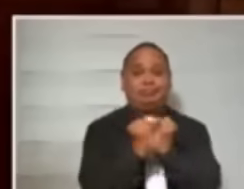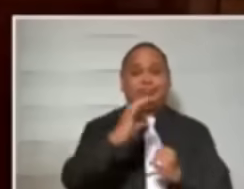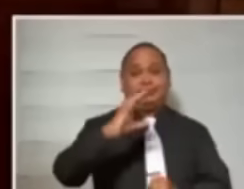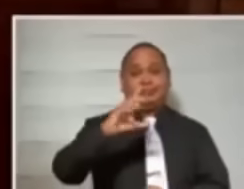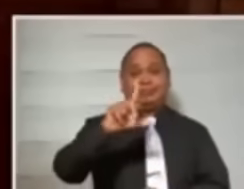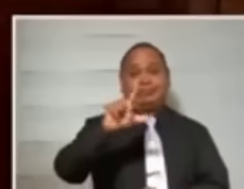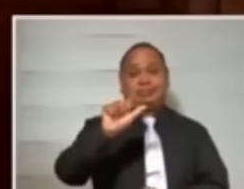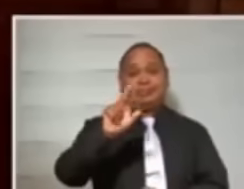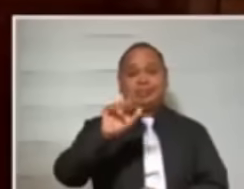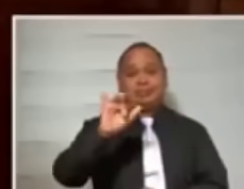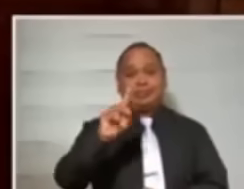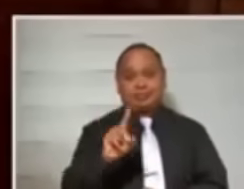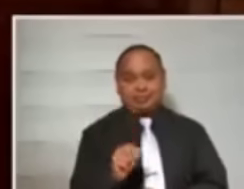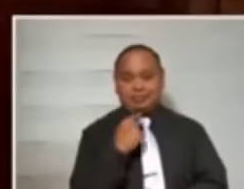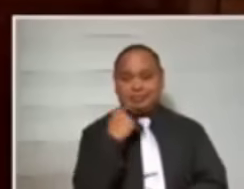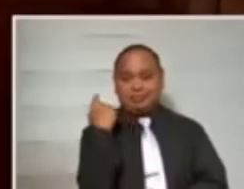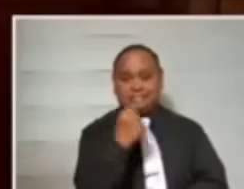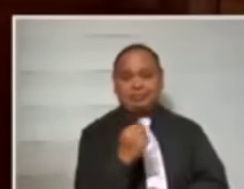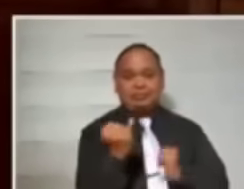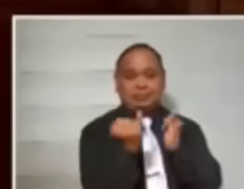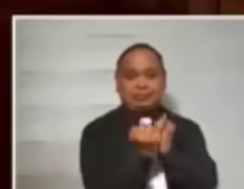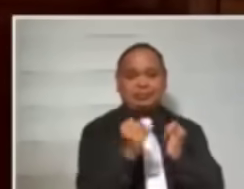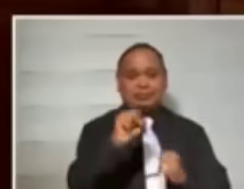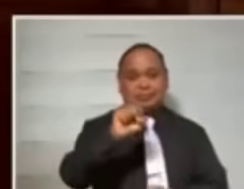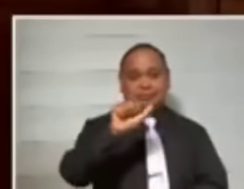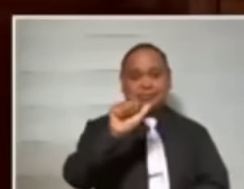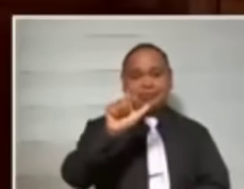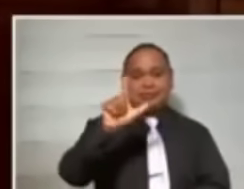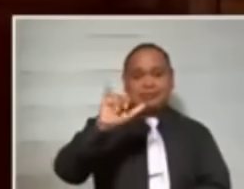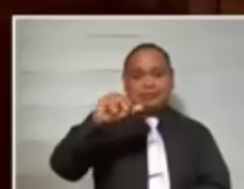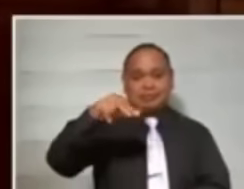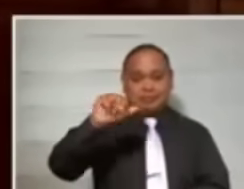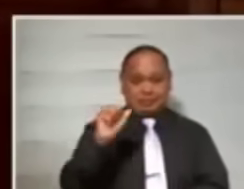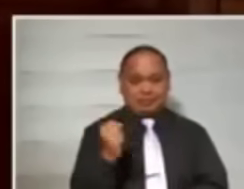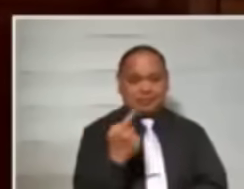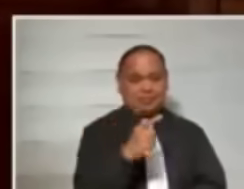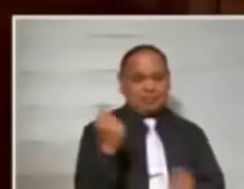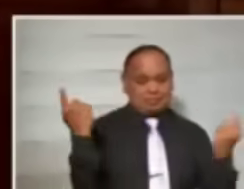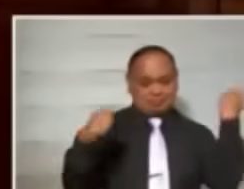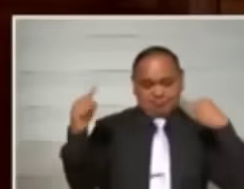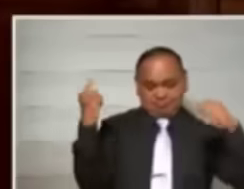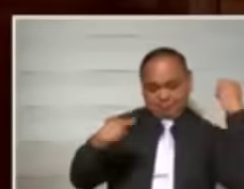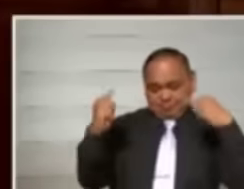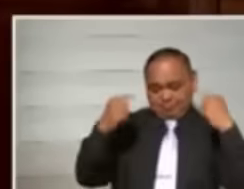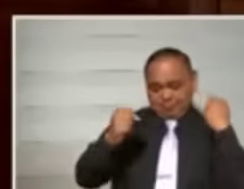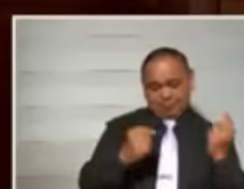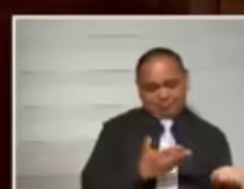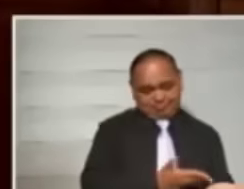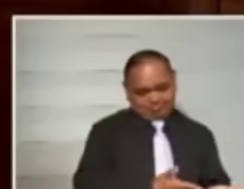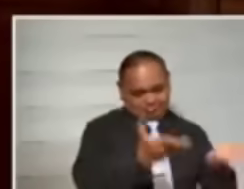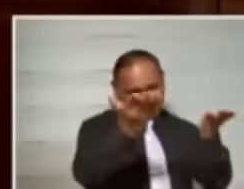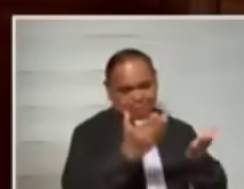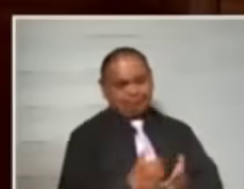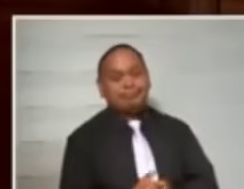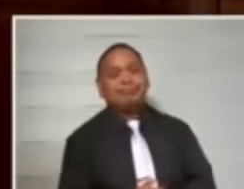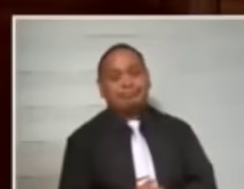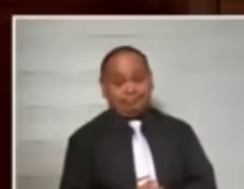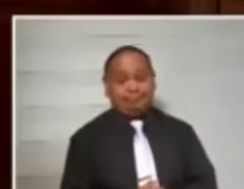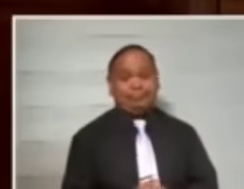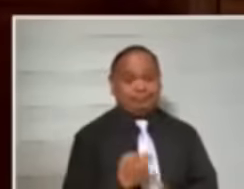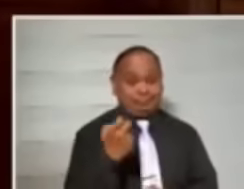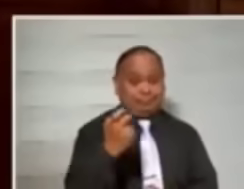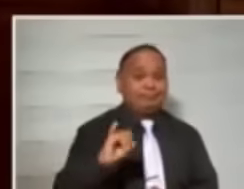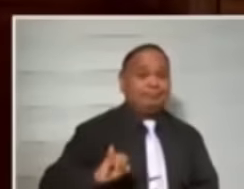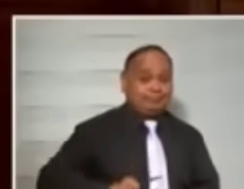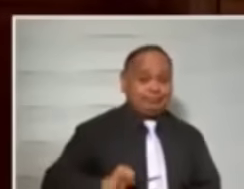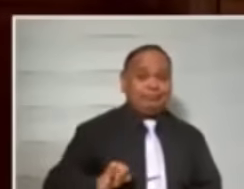¿no? Perdidos entre don Claudio y Salinas, pues ahí siguen mandando y llevando a todos ellos. Y sí es muy interesante cómo se está